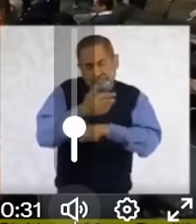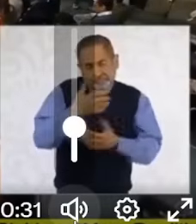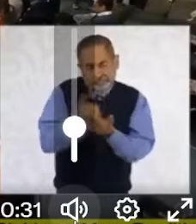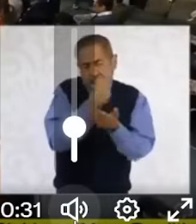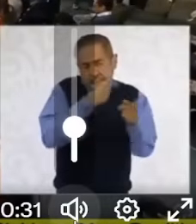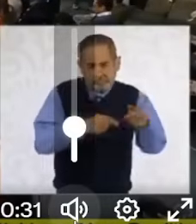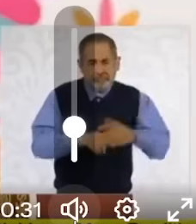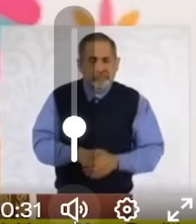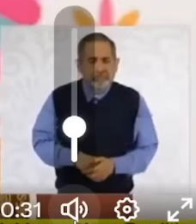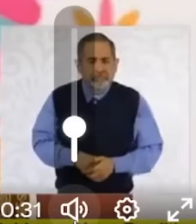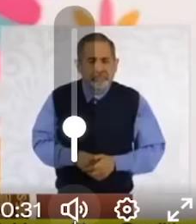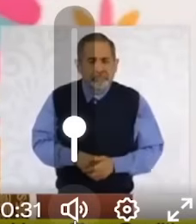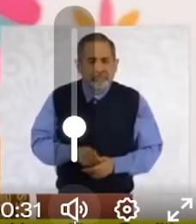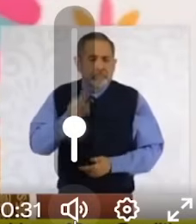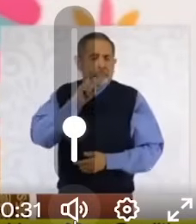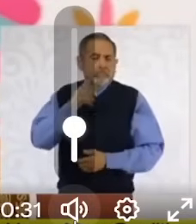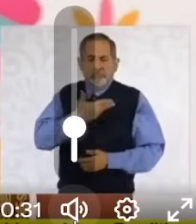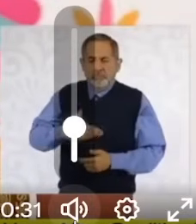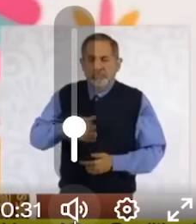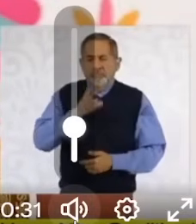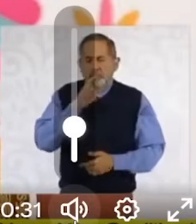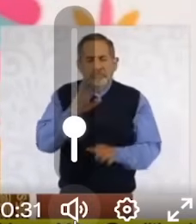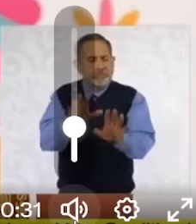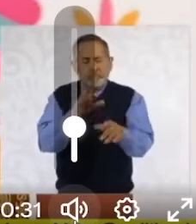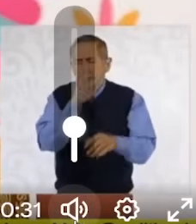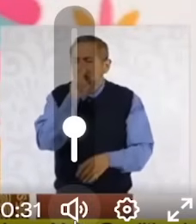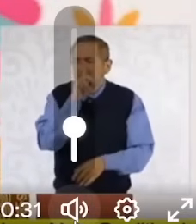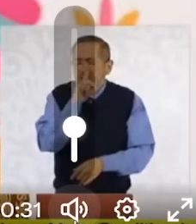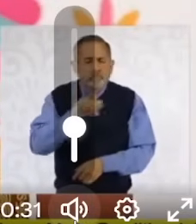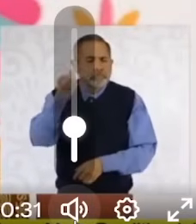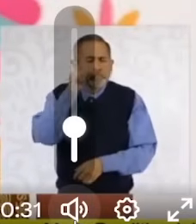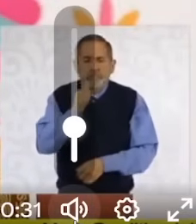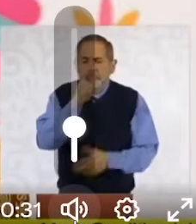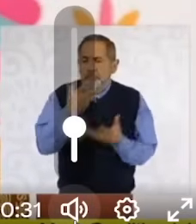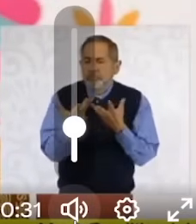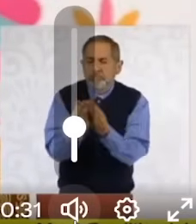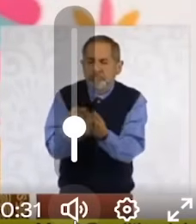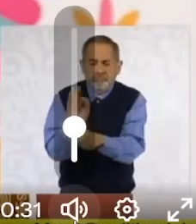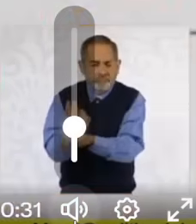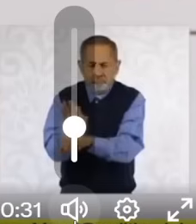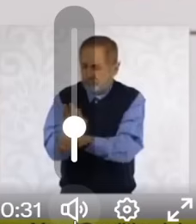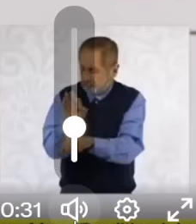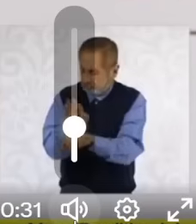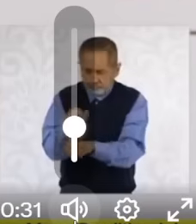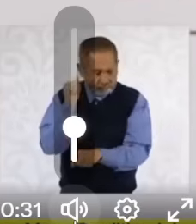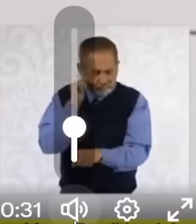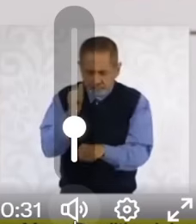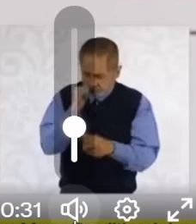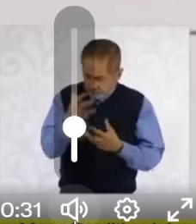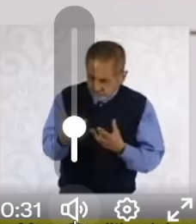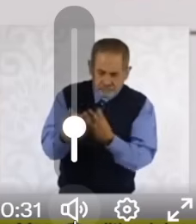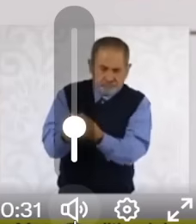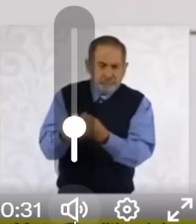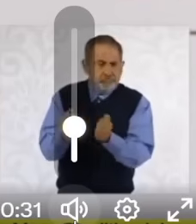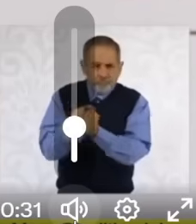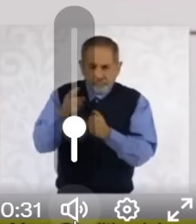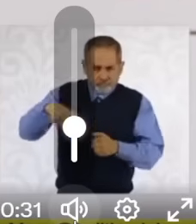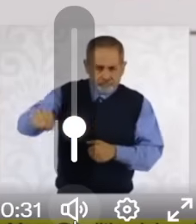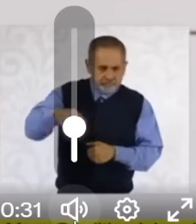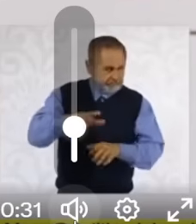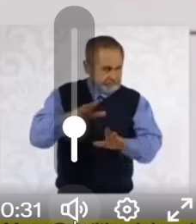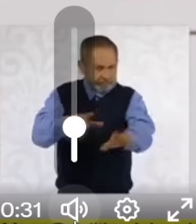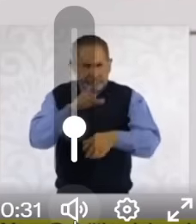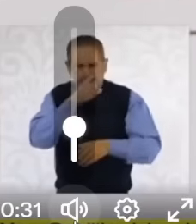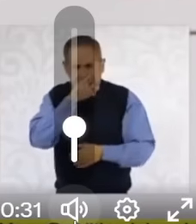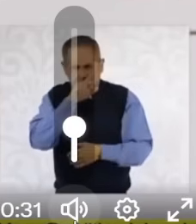a estar siempre con ellos y defendiéndonos esa es nuestra tarea y nuestra función y vamos a presentar